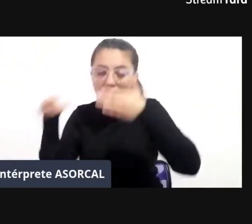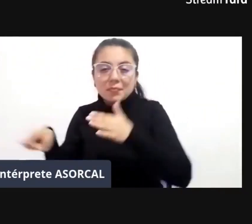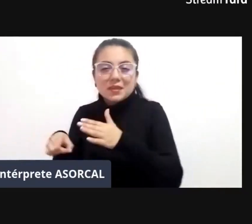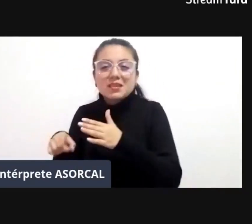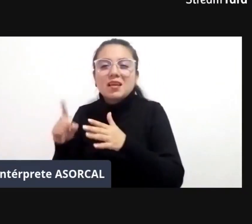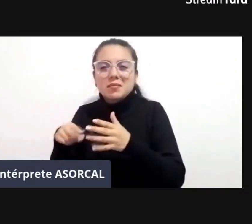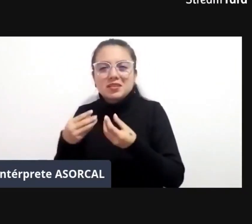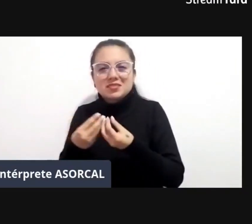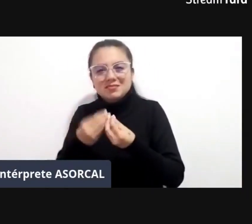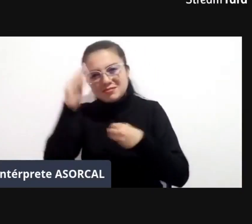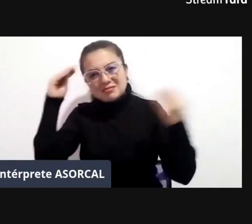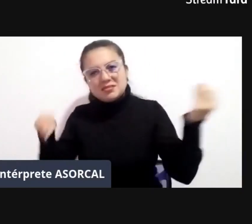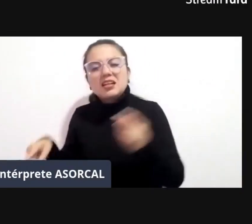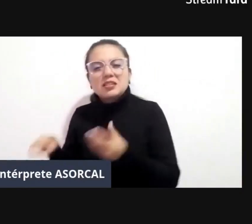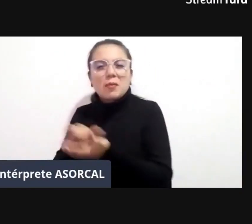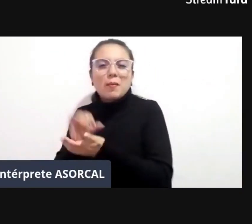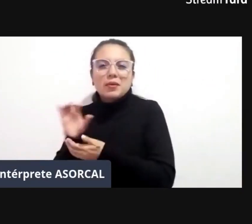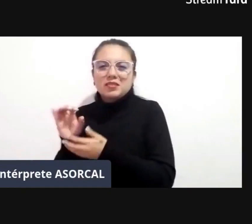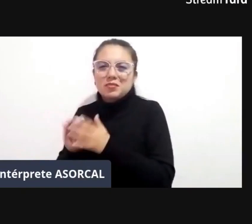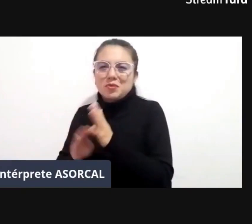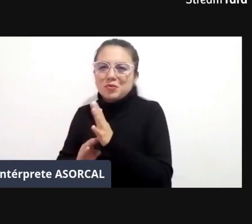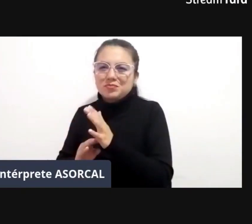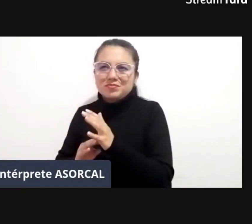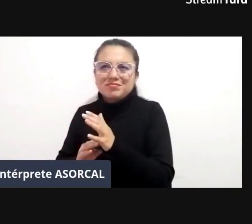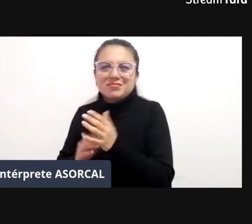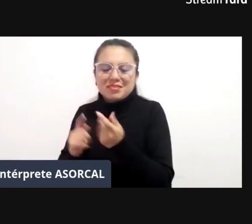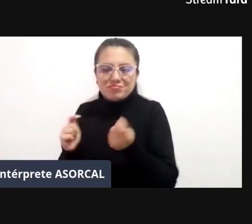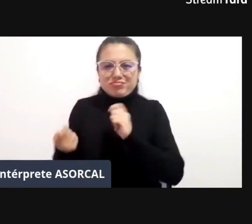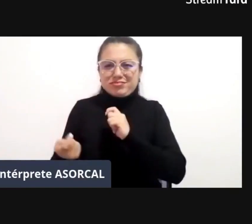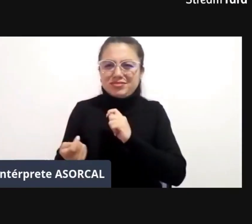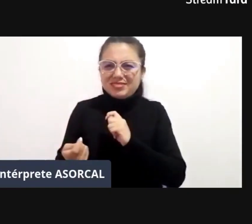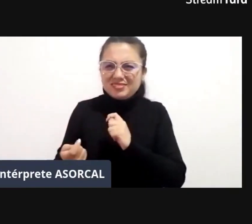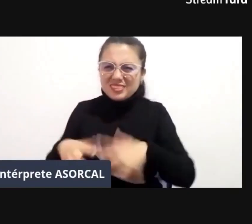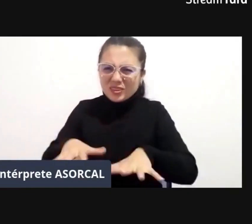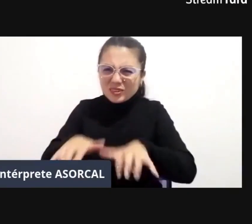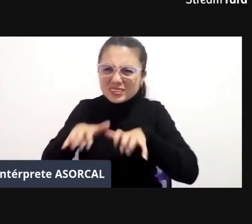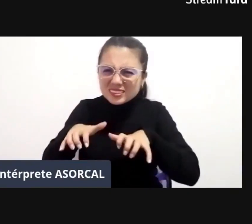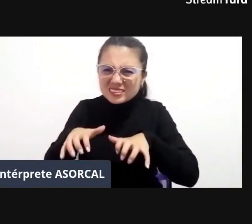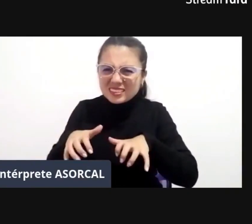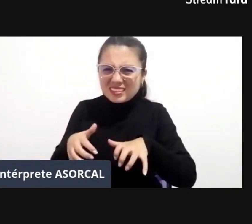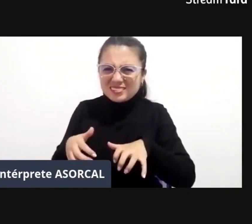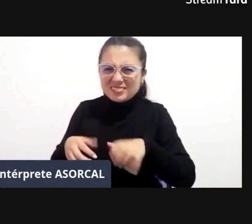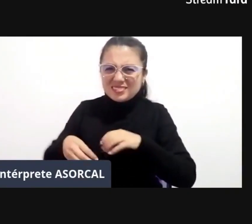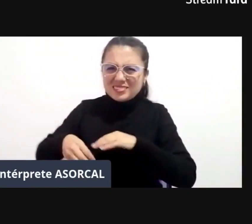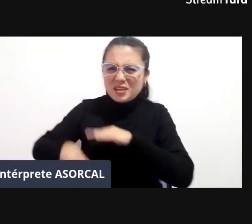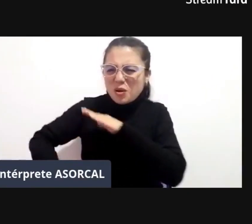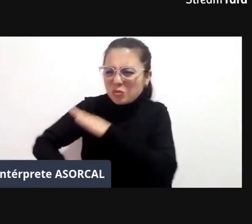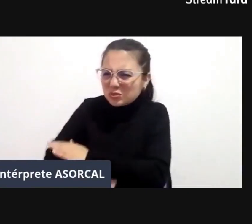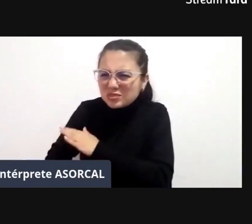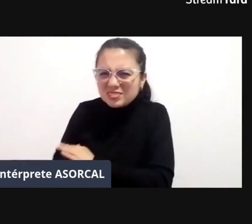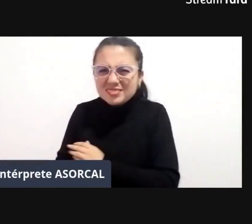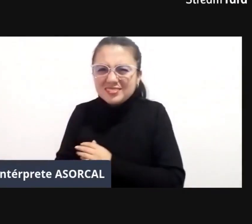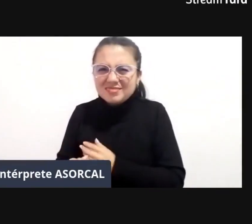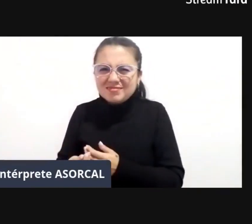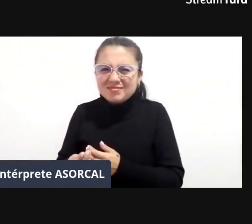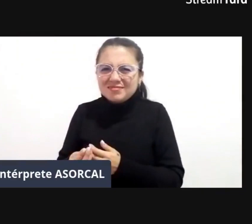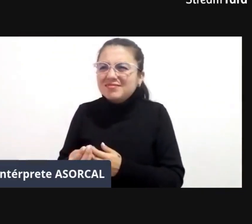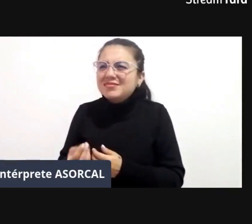partido egoísta, oportunista y corrupto, que buscaba espacios para sí sin importarle el bien